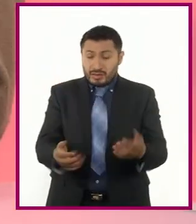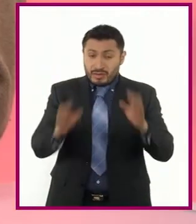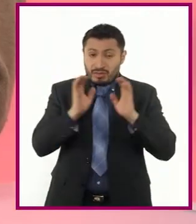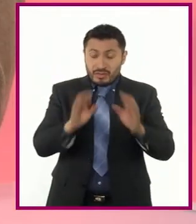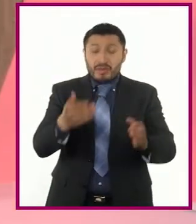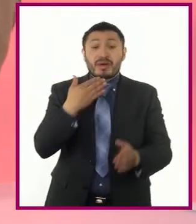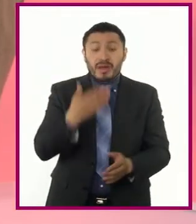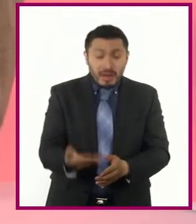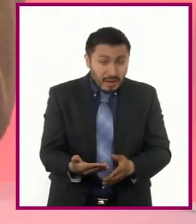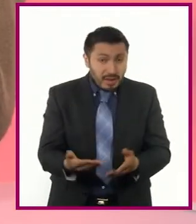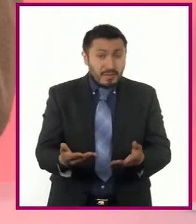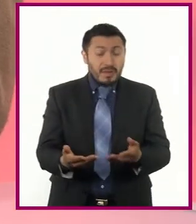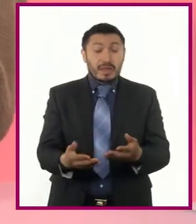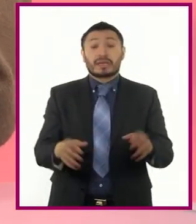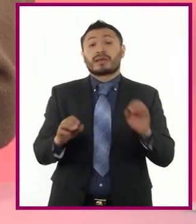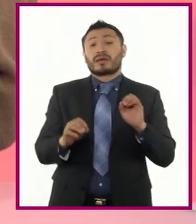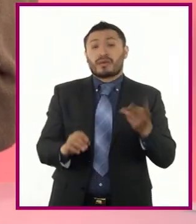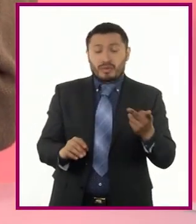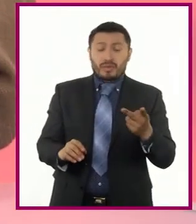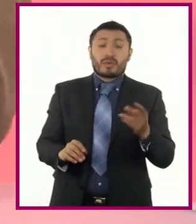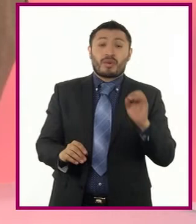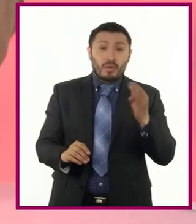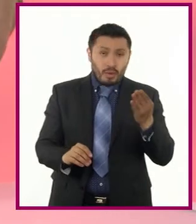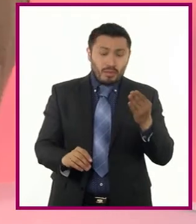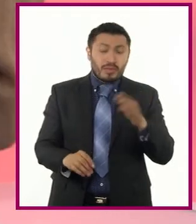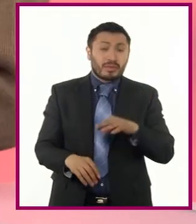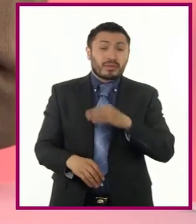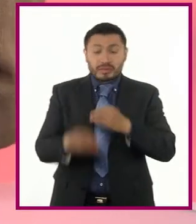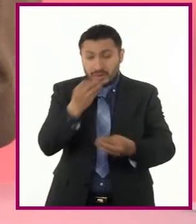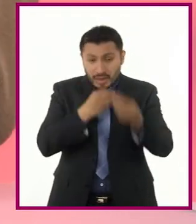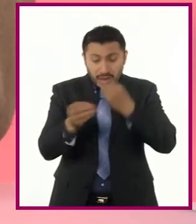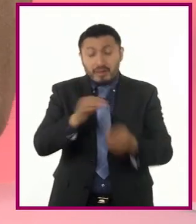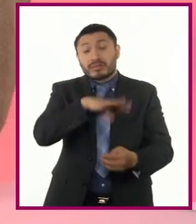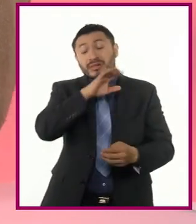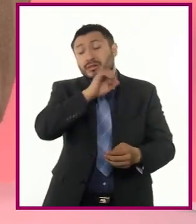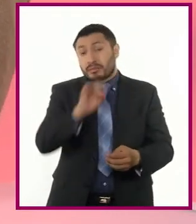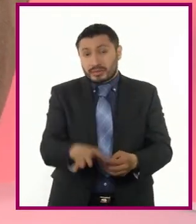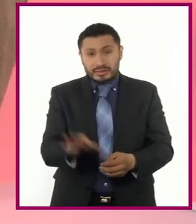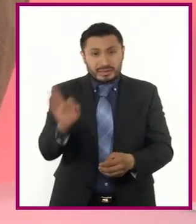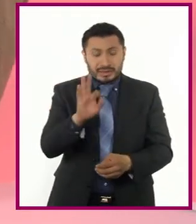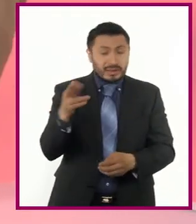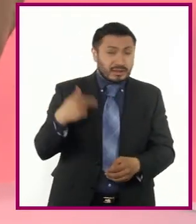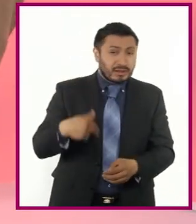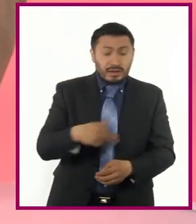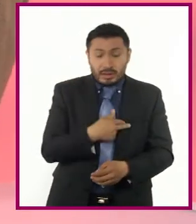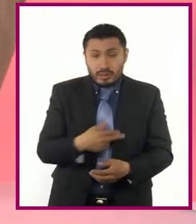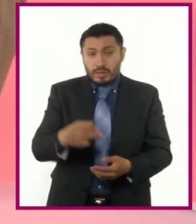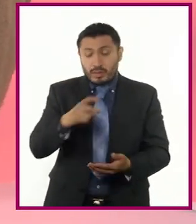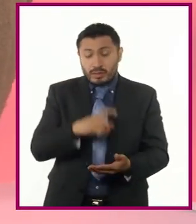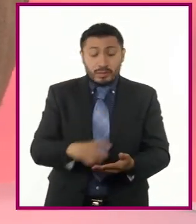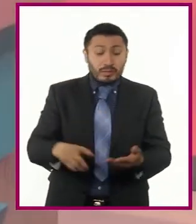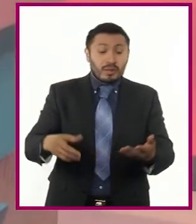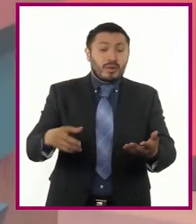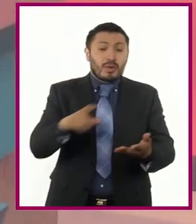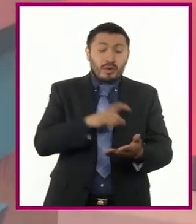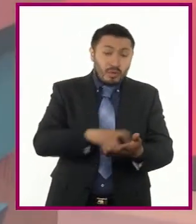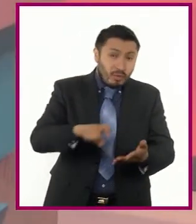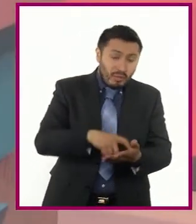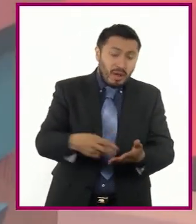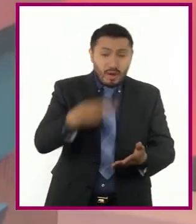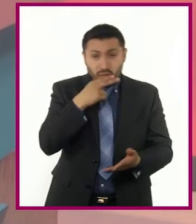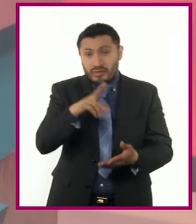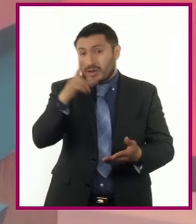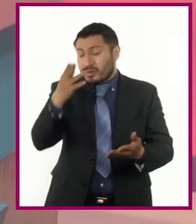cómo manejarlas, obviamente los alimentos se contaminan. Y si nosotros como consumidores no tenemos este cuidado de higiene y